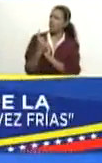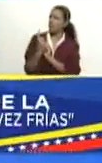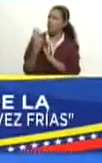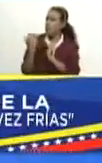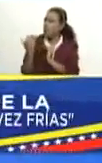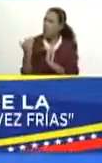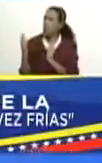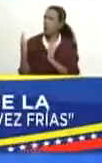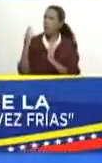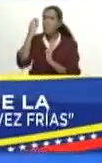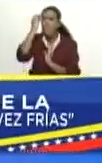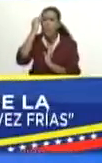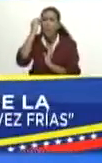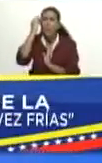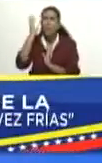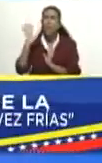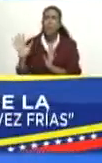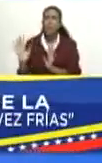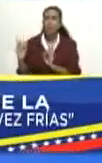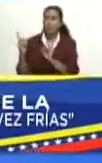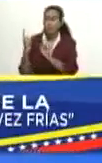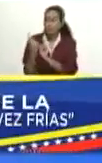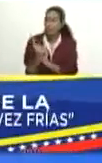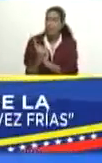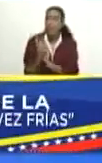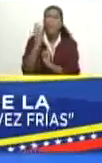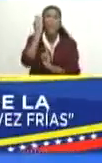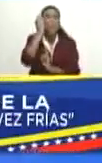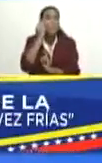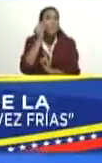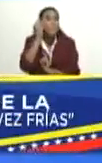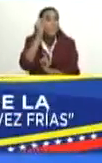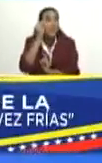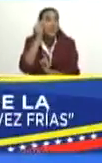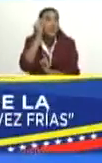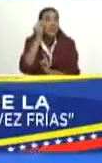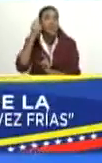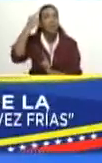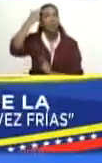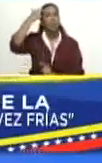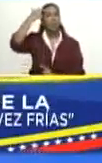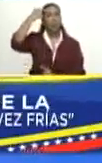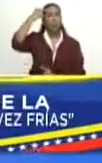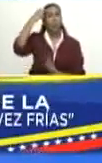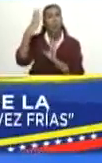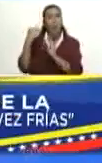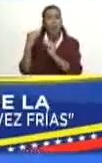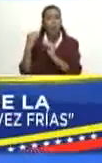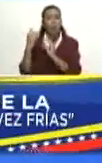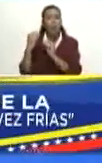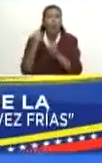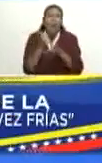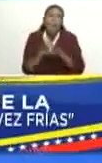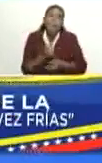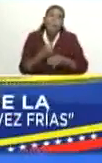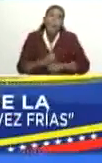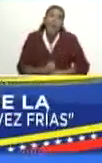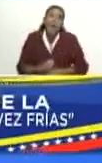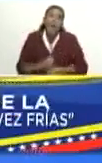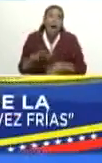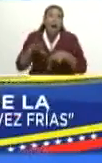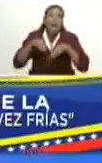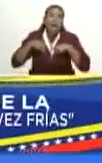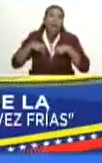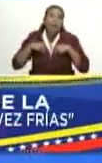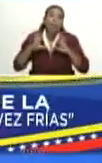mira, vamos a reflexionar, voy a pensar en voz alta, espero que acepten mi pensamiento